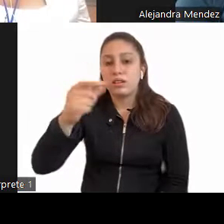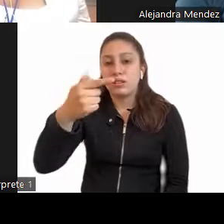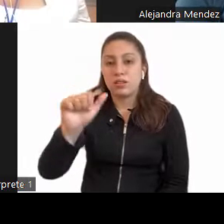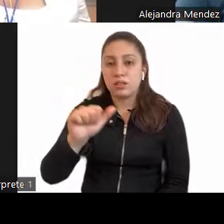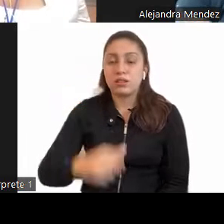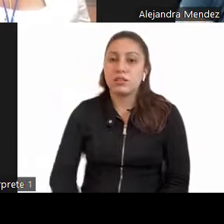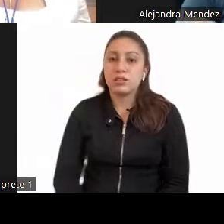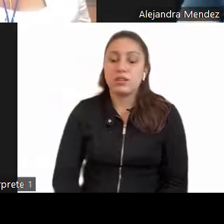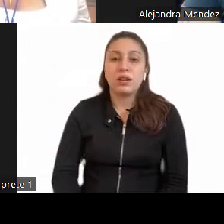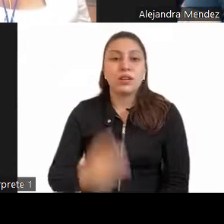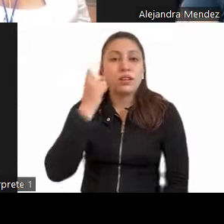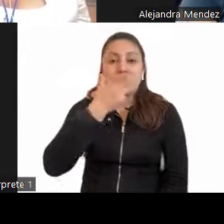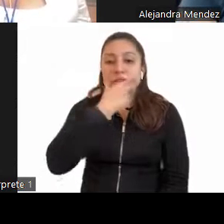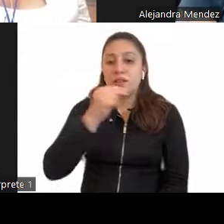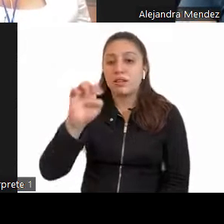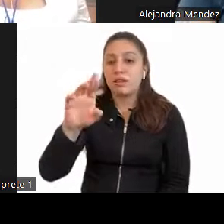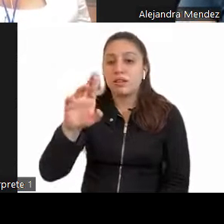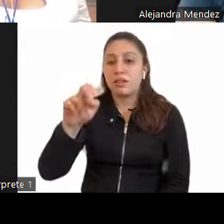Ernesto Alarcón Jiménez.